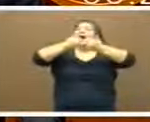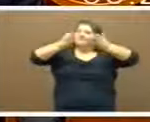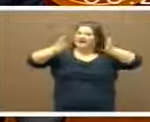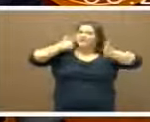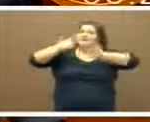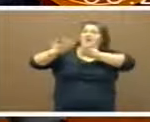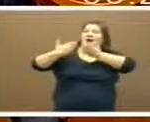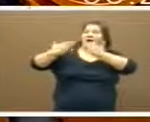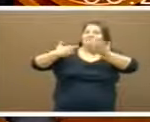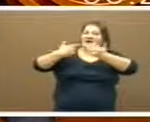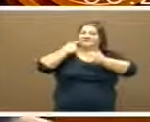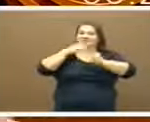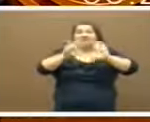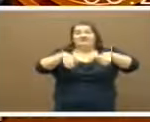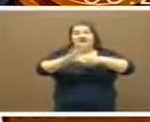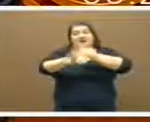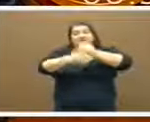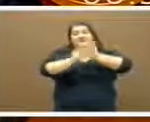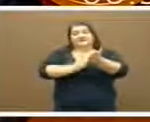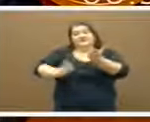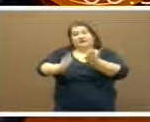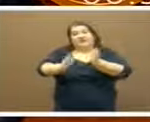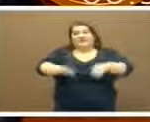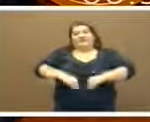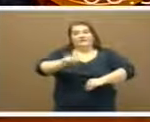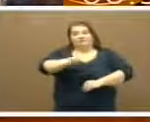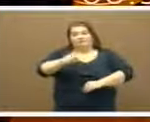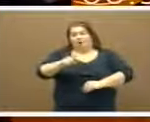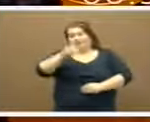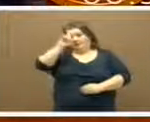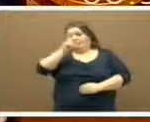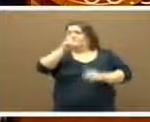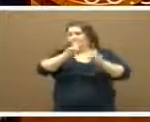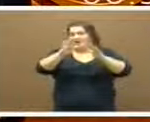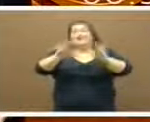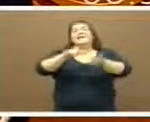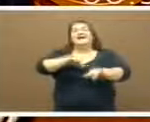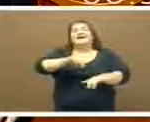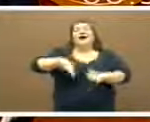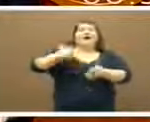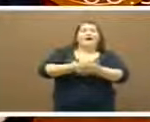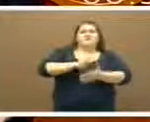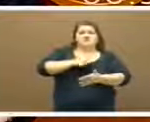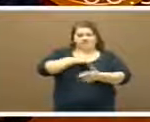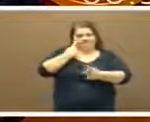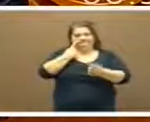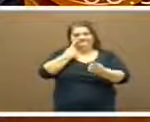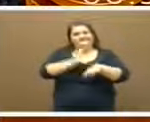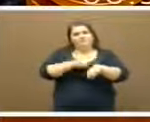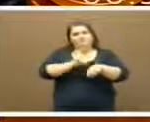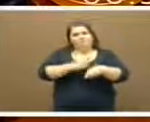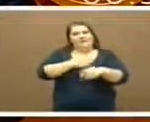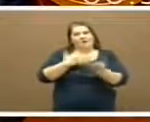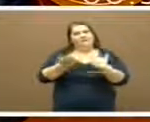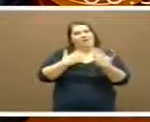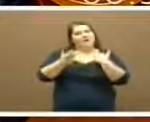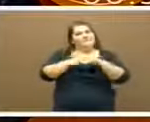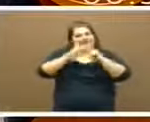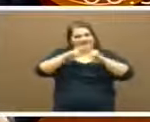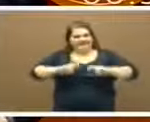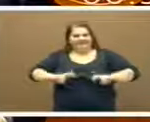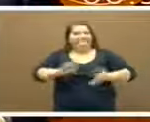confirma, a poder aceptar esa enmienda transaccional sin ningún problema. Pero de aquí a mañana tenemos tiempo para verlo, para analizarlo y